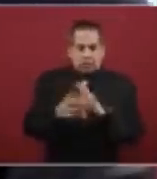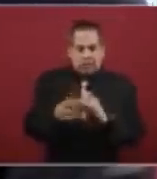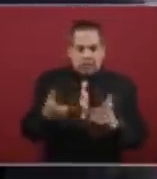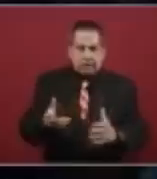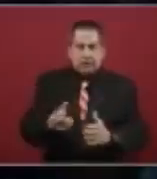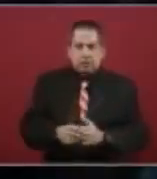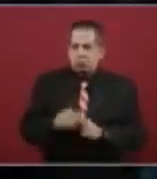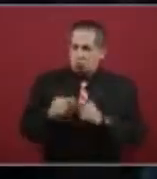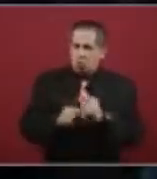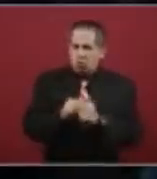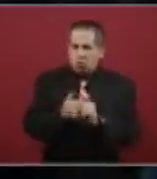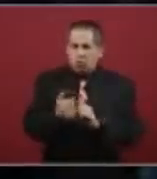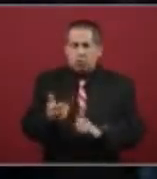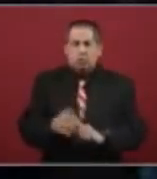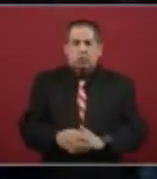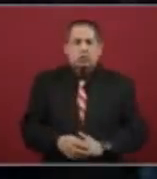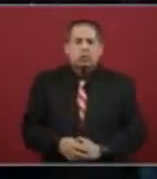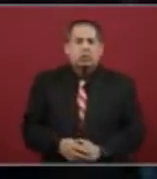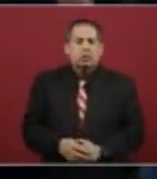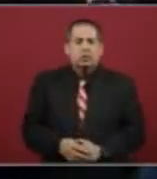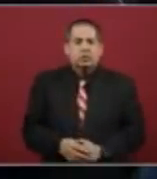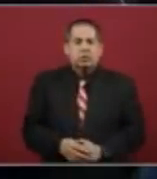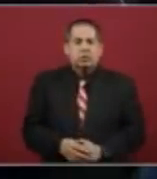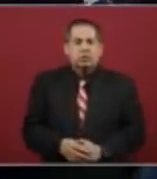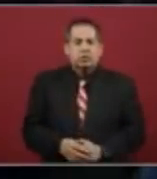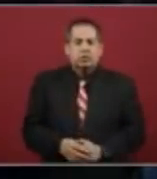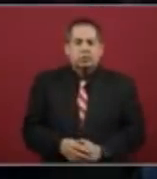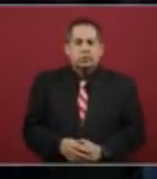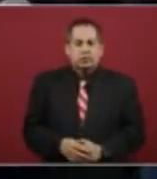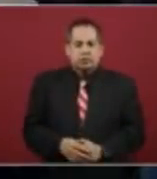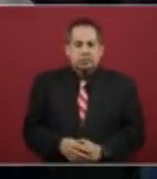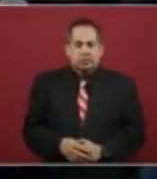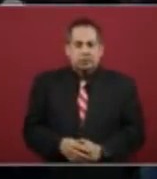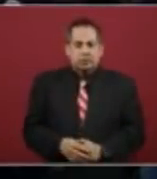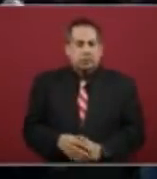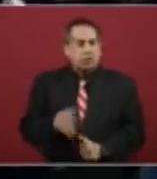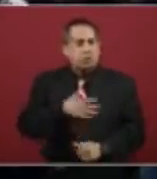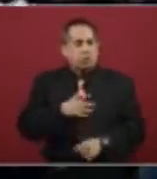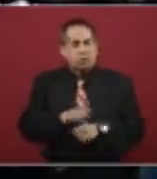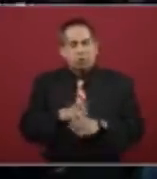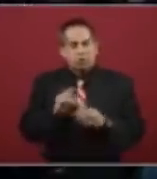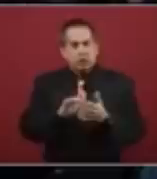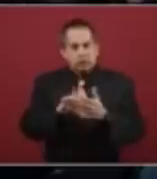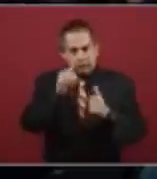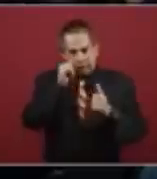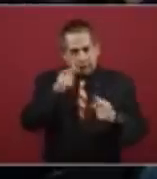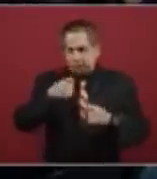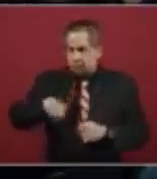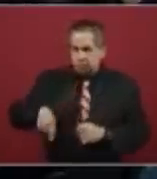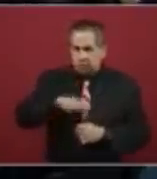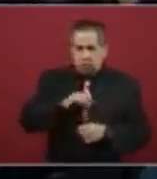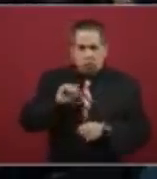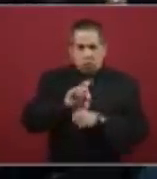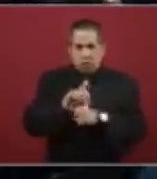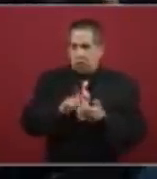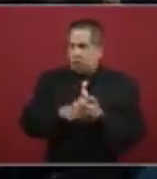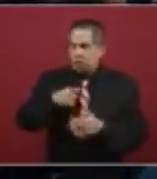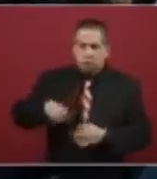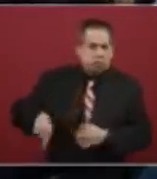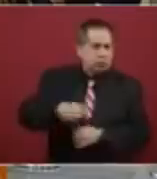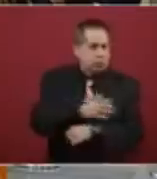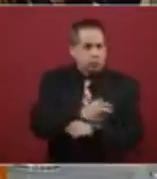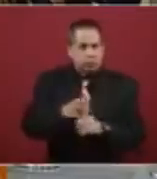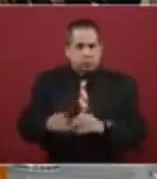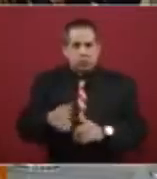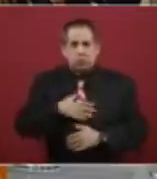haciendo, poco a poco. Señor presidente, buenos días y muchas gracias por atendernos el día de hoy a todos los compañeros periodistas.